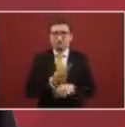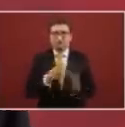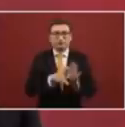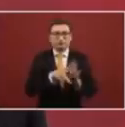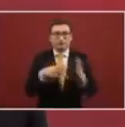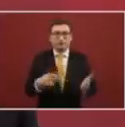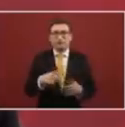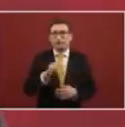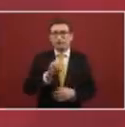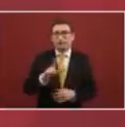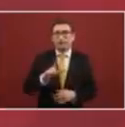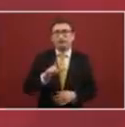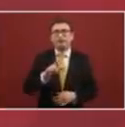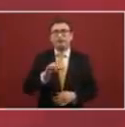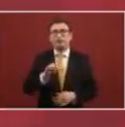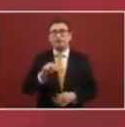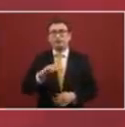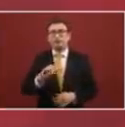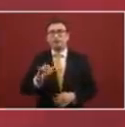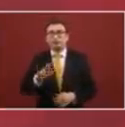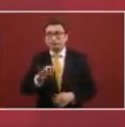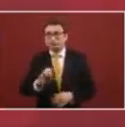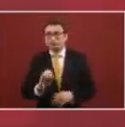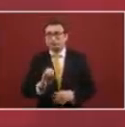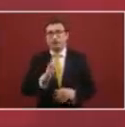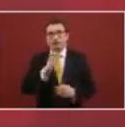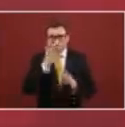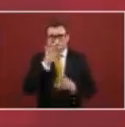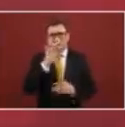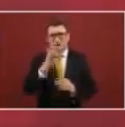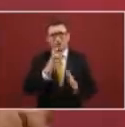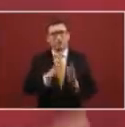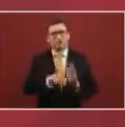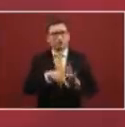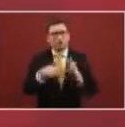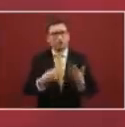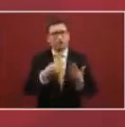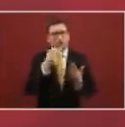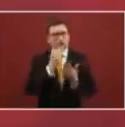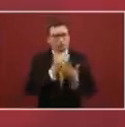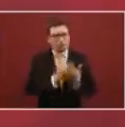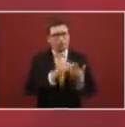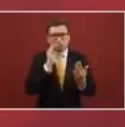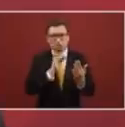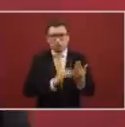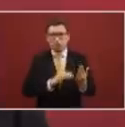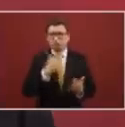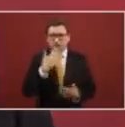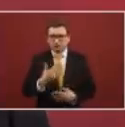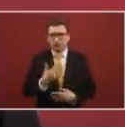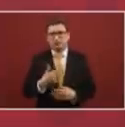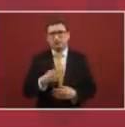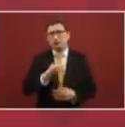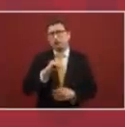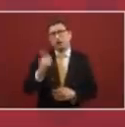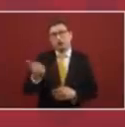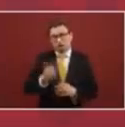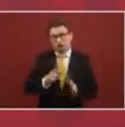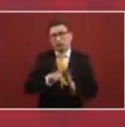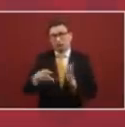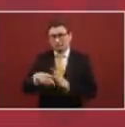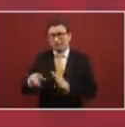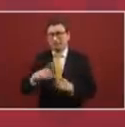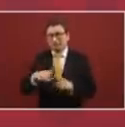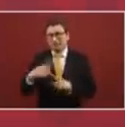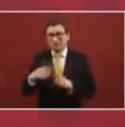Financiero es un periódico serio, aunque escriba ahí Diar y otros. O sea,